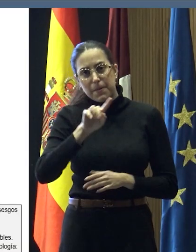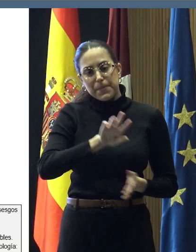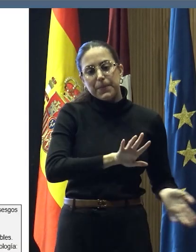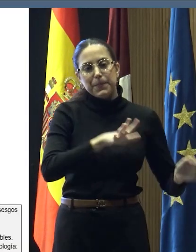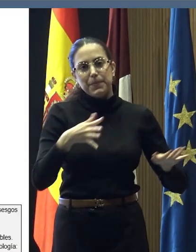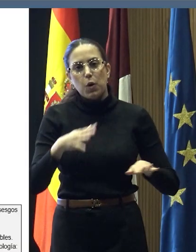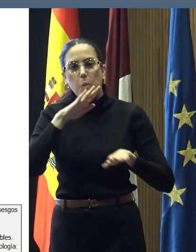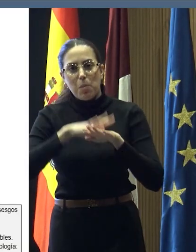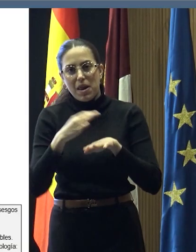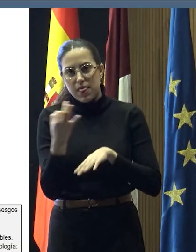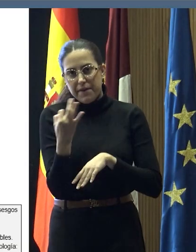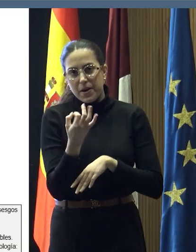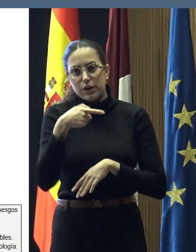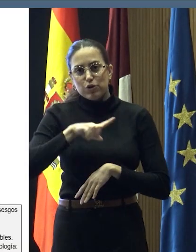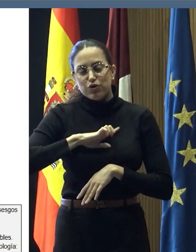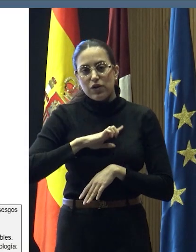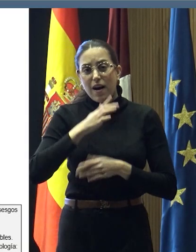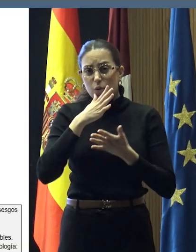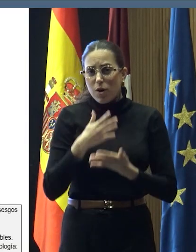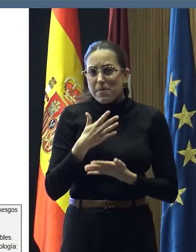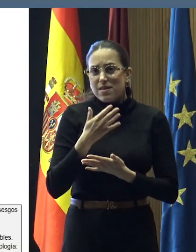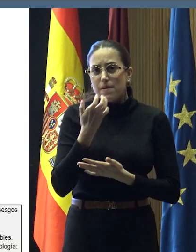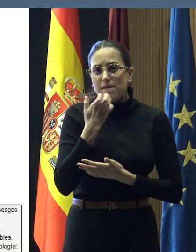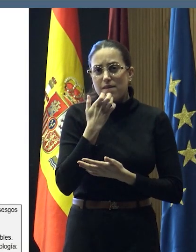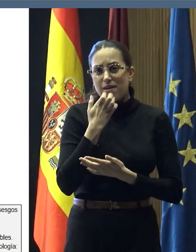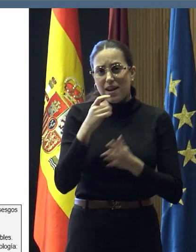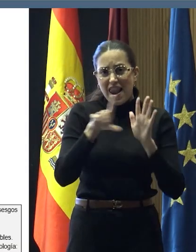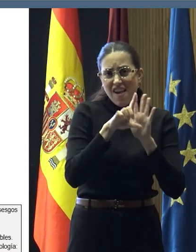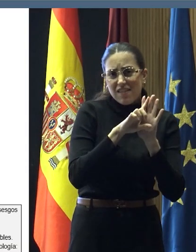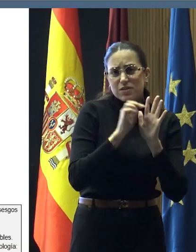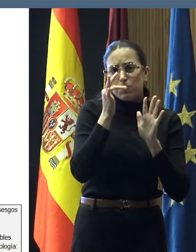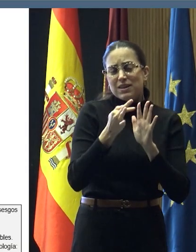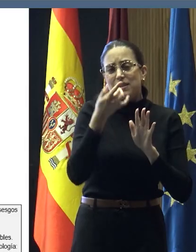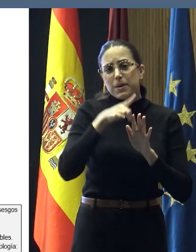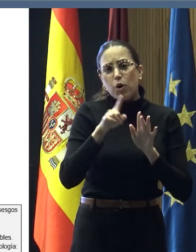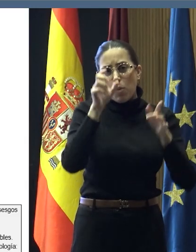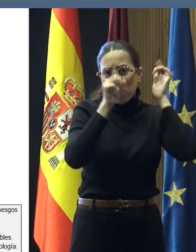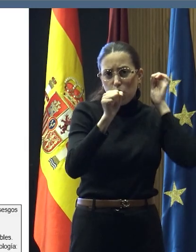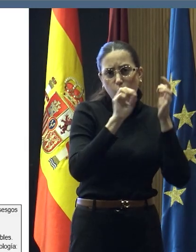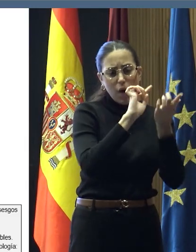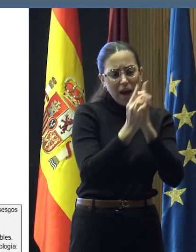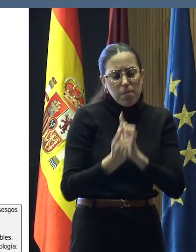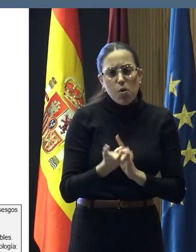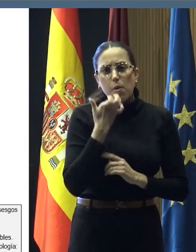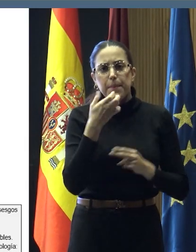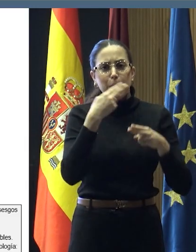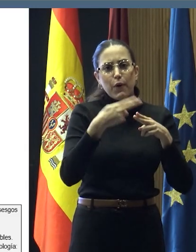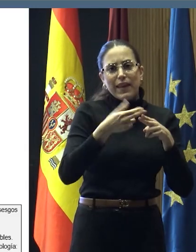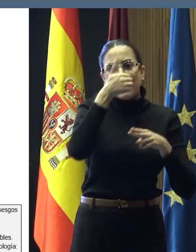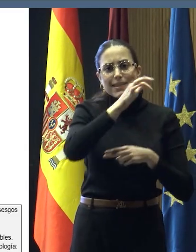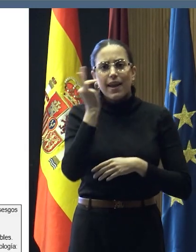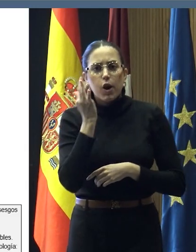sea, estamos teniendo muchos cambios y bastante buenos. Políticas de género en